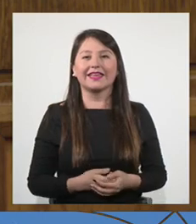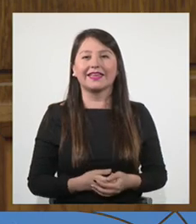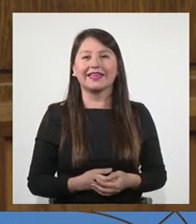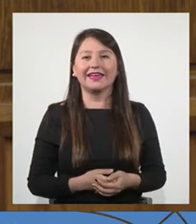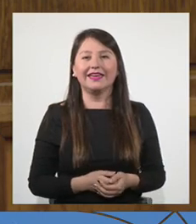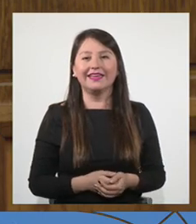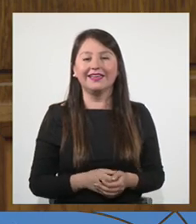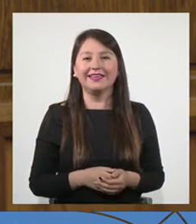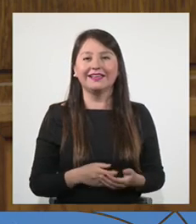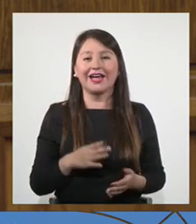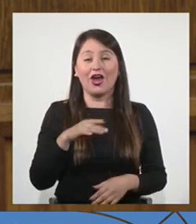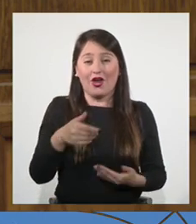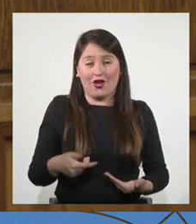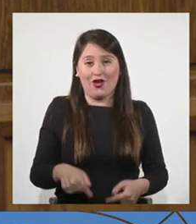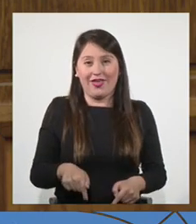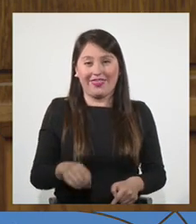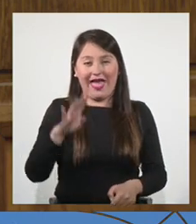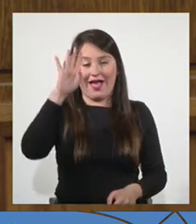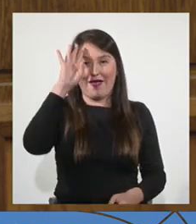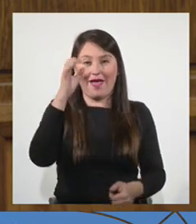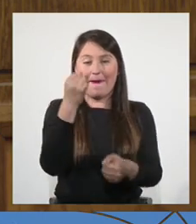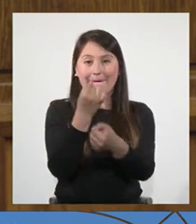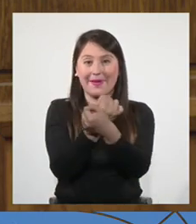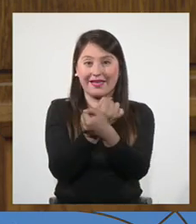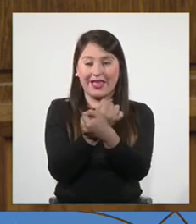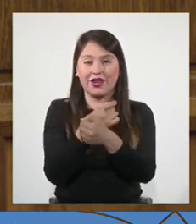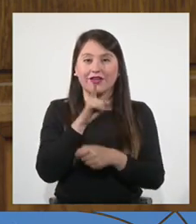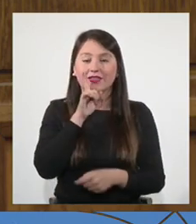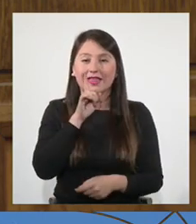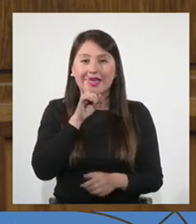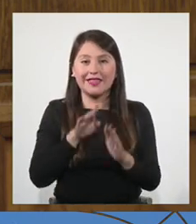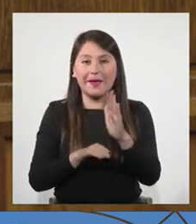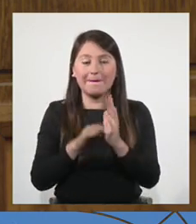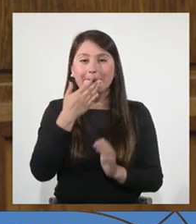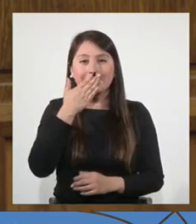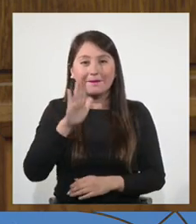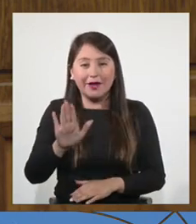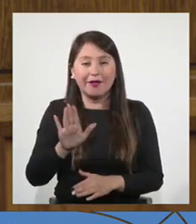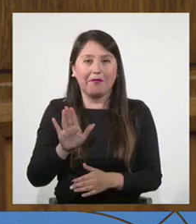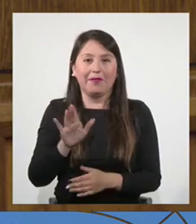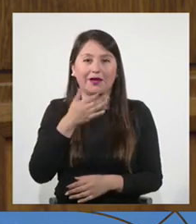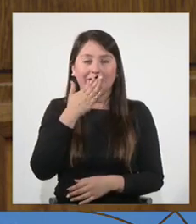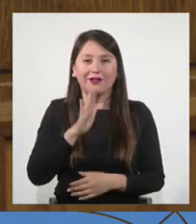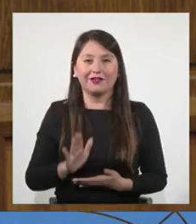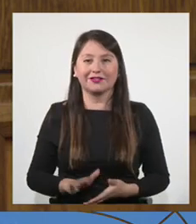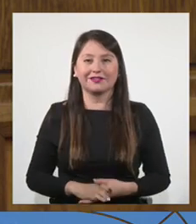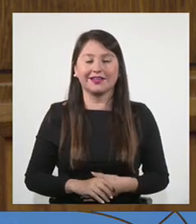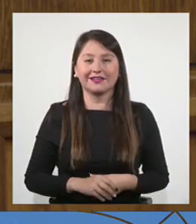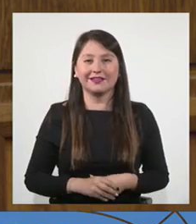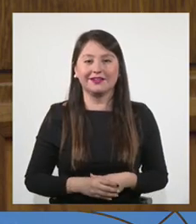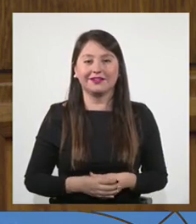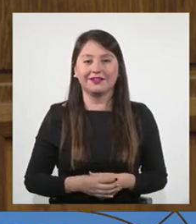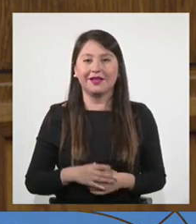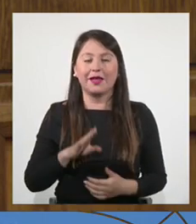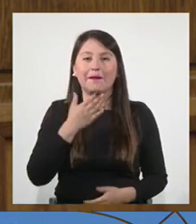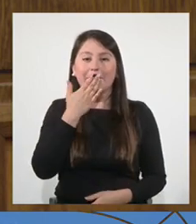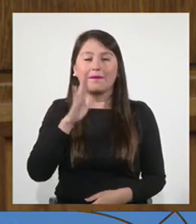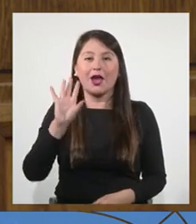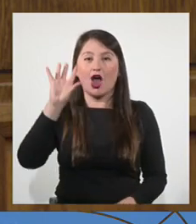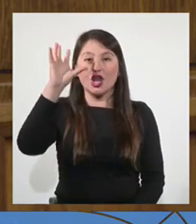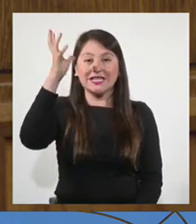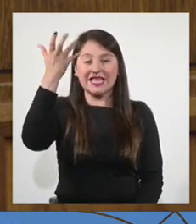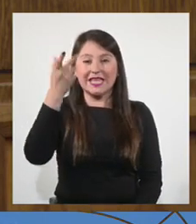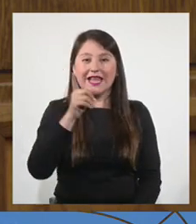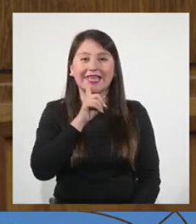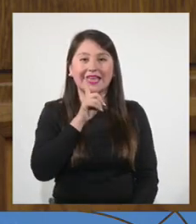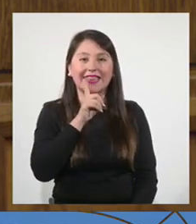en día Carabineros de Chile es quien tiene el mejor espacio y espectro para las telecomunicaciones en momento de emergencia. El texto es lo que está garantizando y está alineado